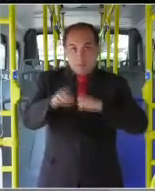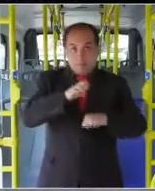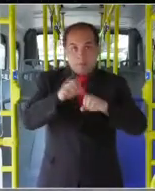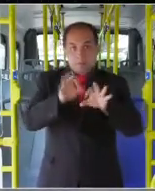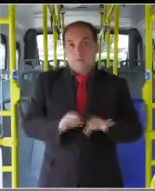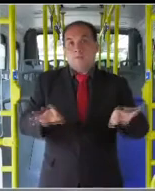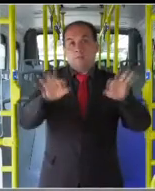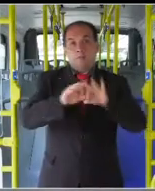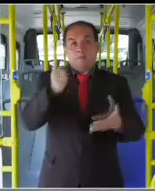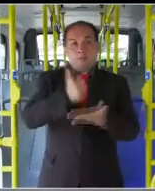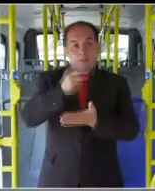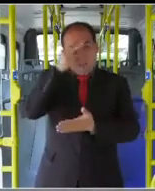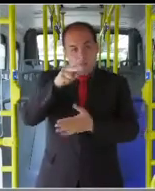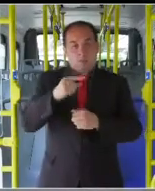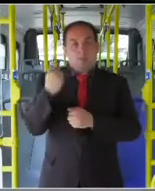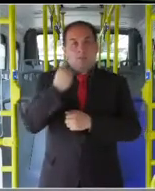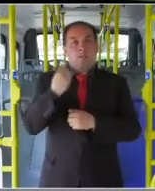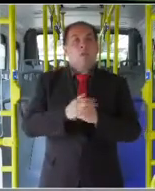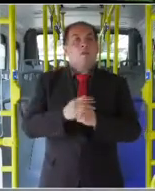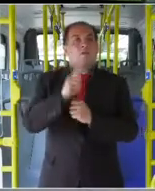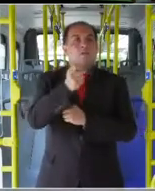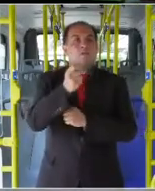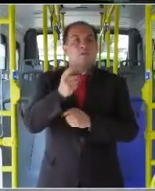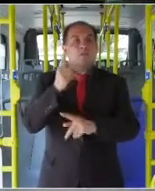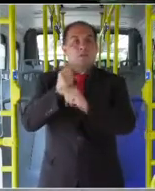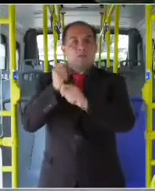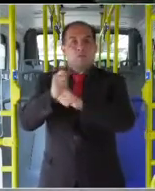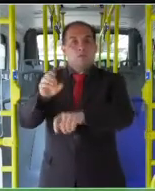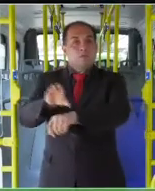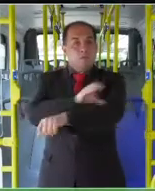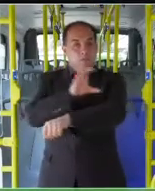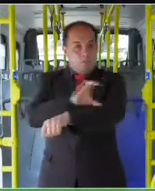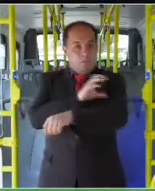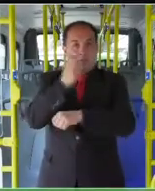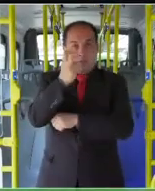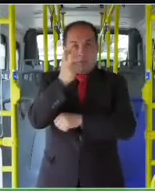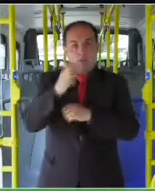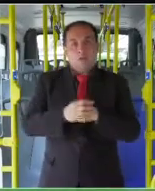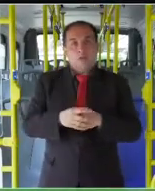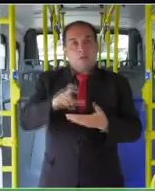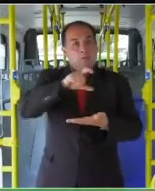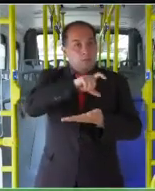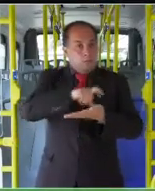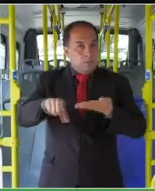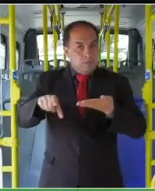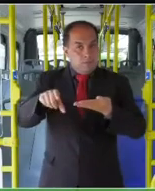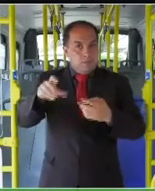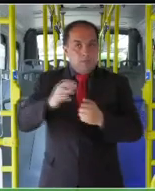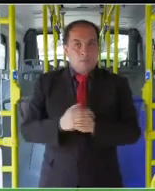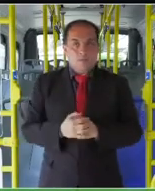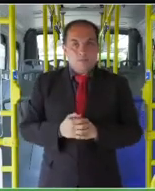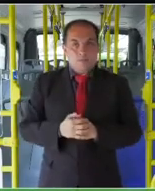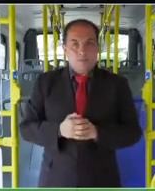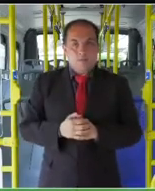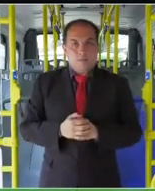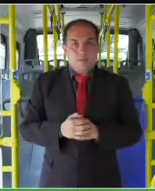de la Ciudad de México, que son Transportes Eléctricos, con esta adquisición